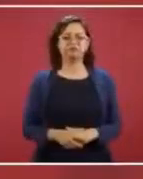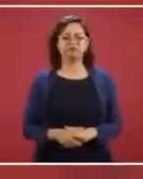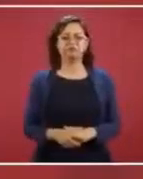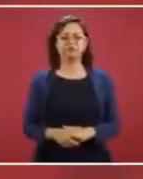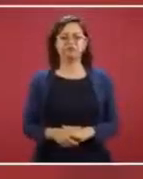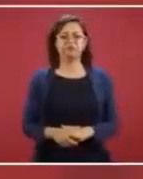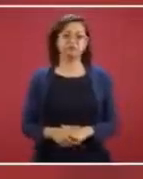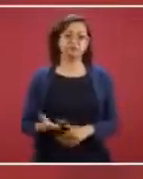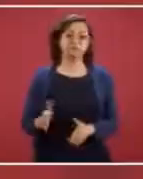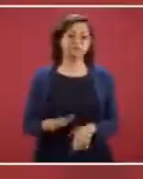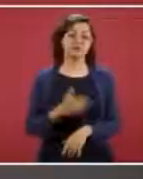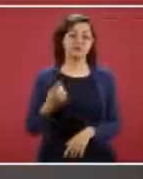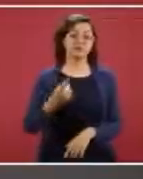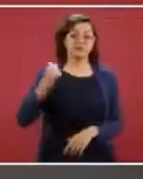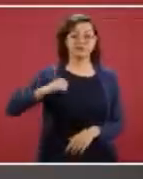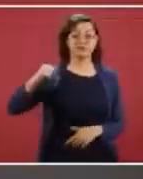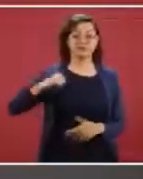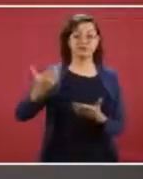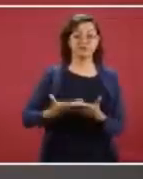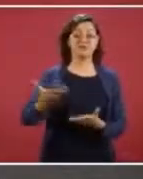que existía